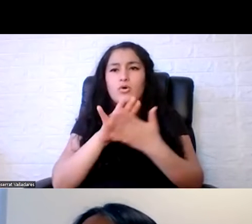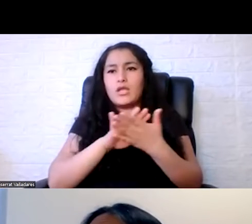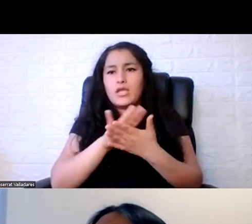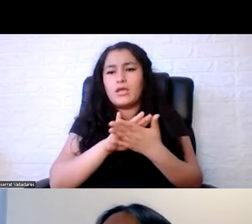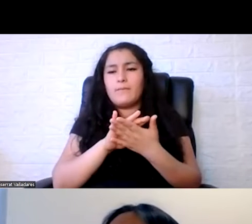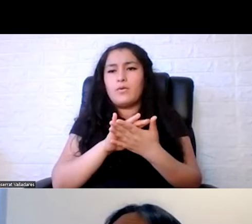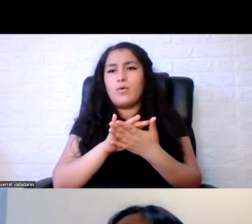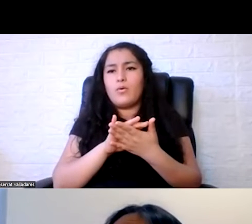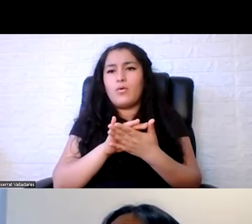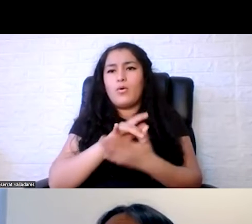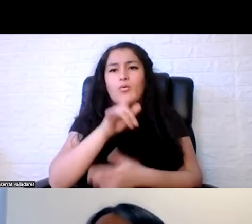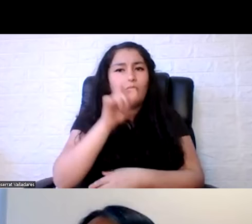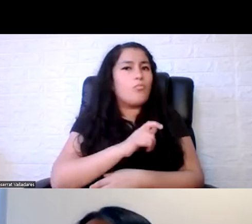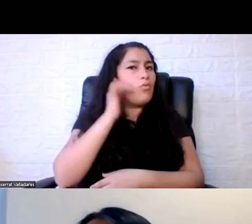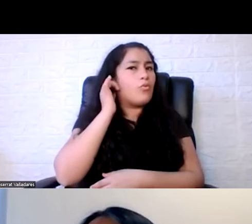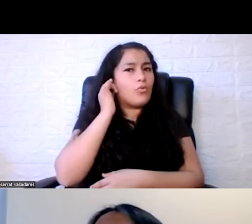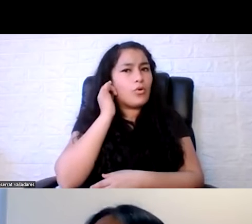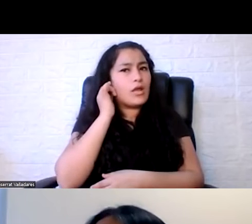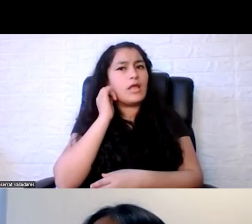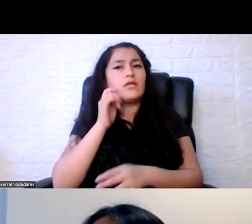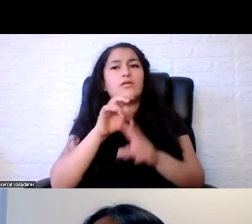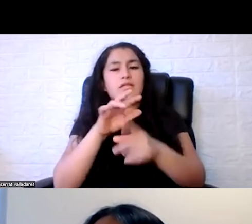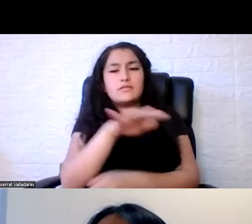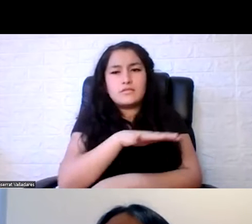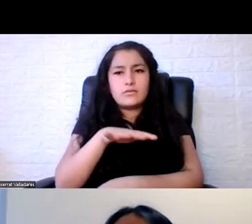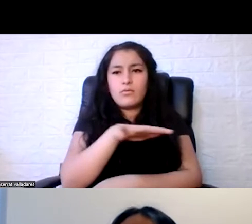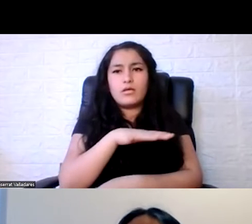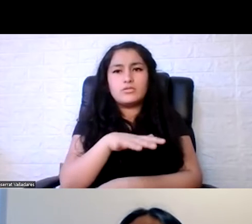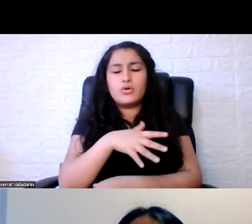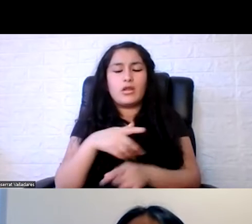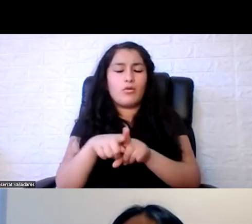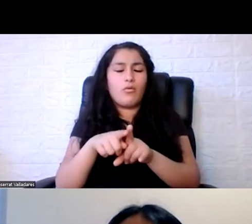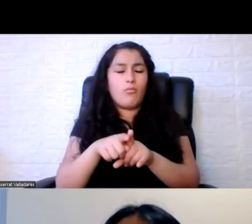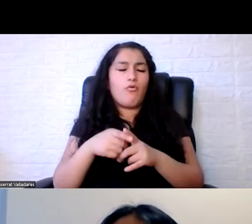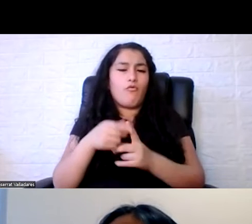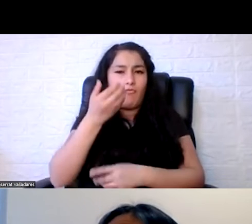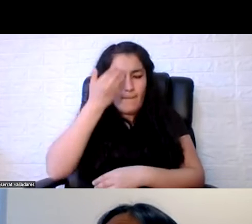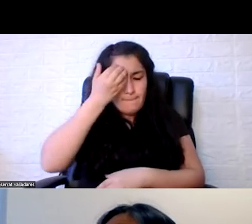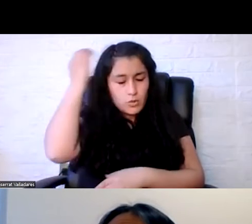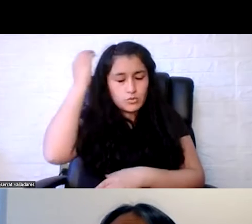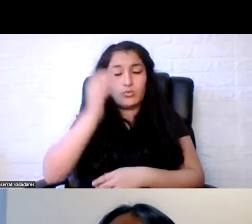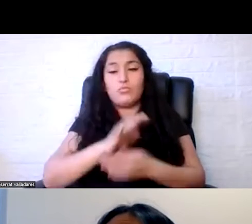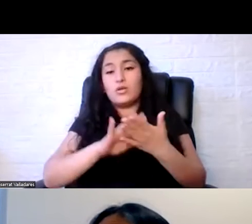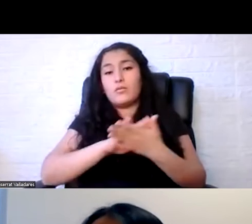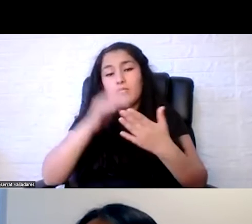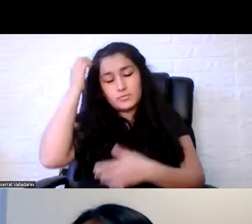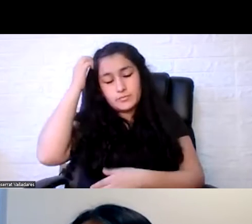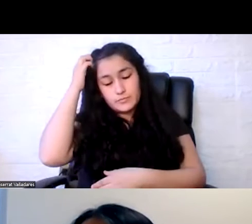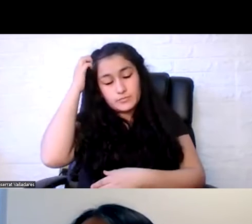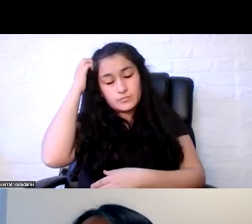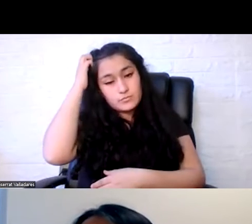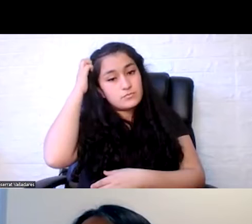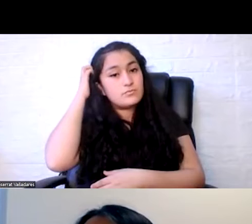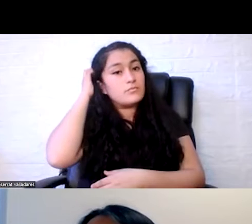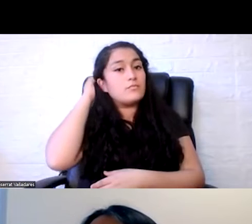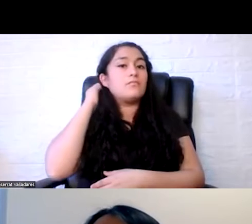de sectores populares, haciendo investigación con sectores populares. En un segundo lugar, desafíos que son epistémicos,